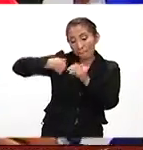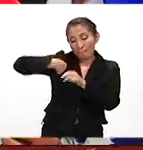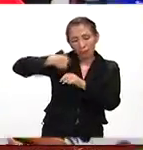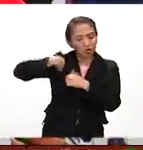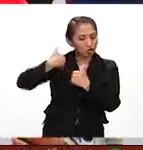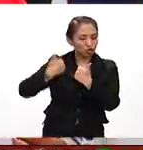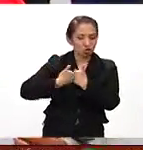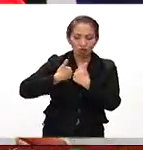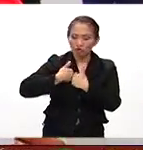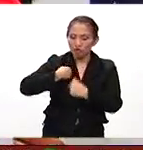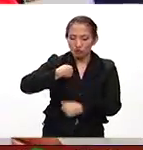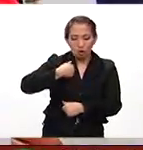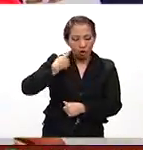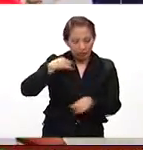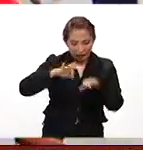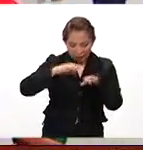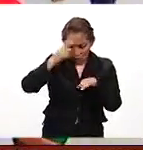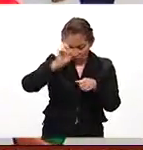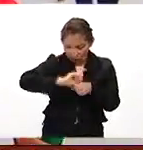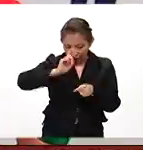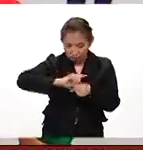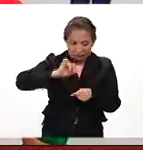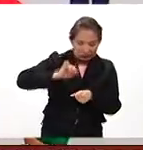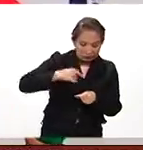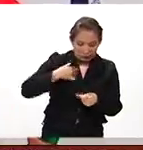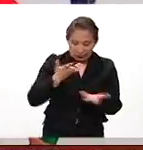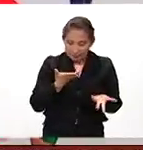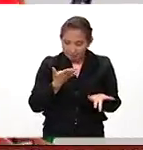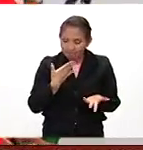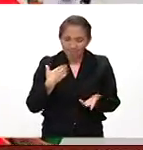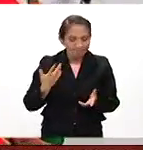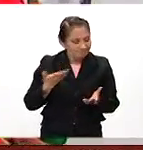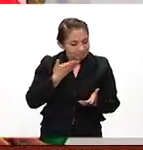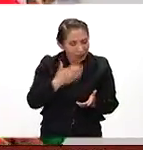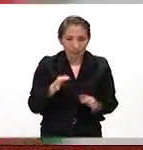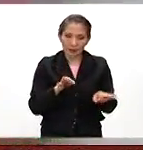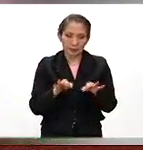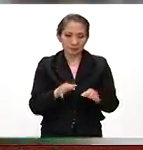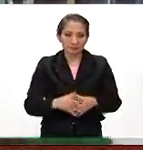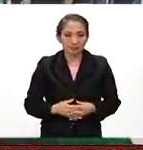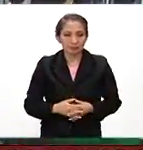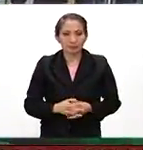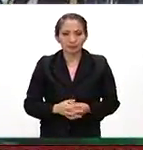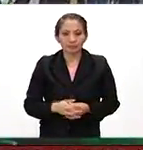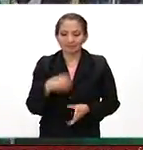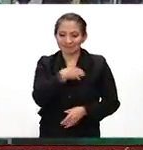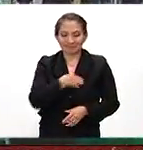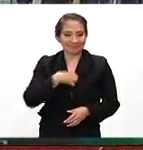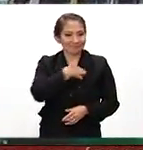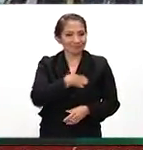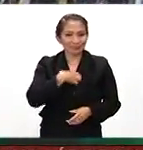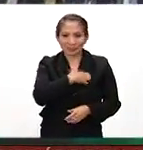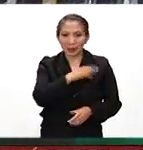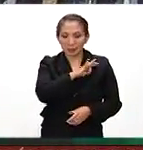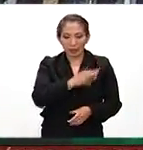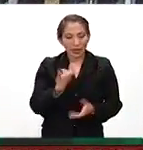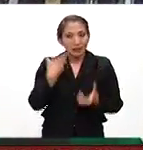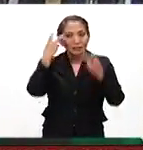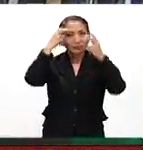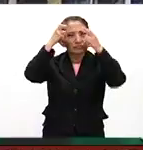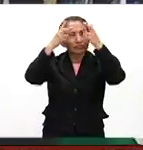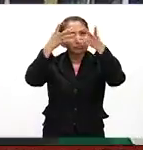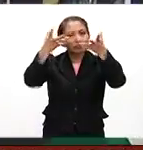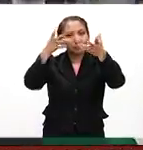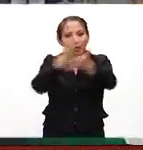Así que con eso trabajo todos los días y sé que me va a ir bien porque hemos trabajado bien. Contento de poder cumplir un sueño de